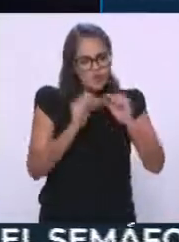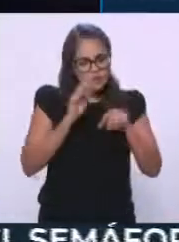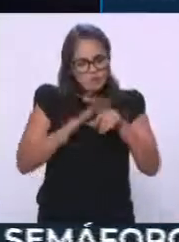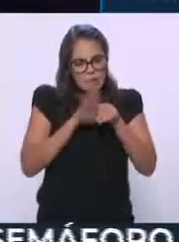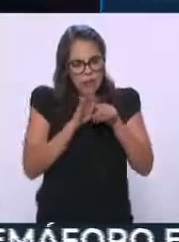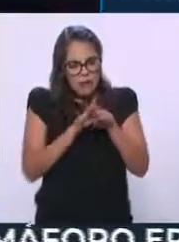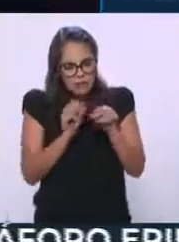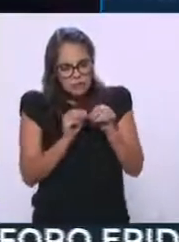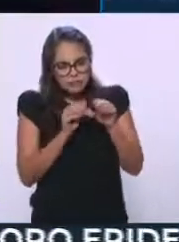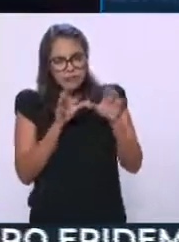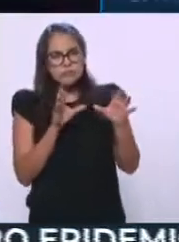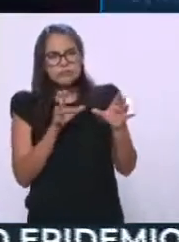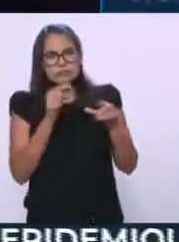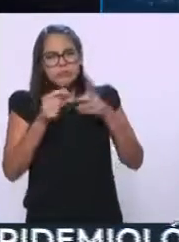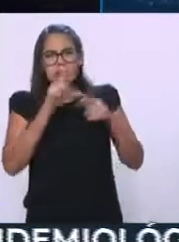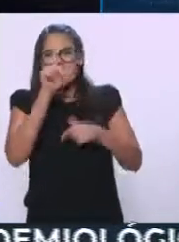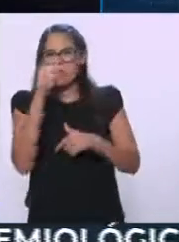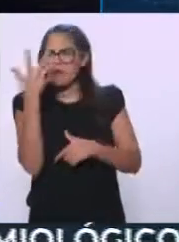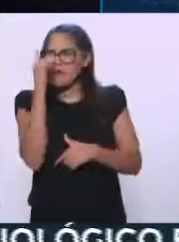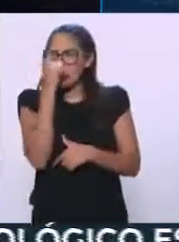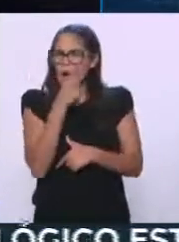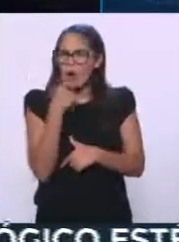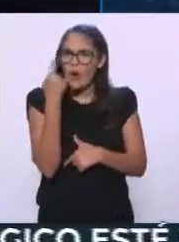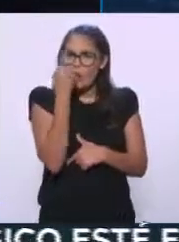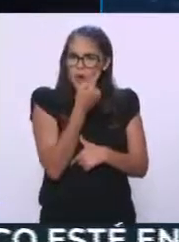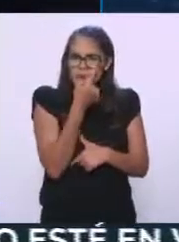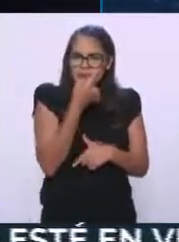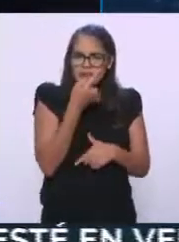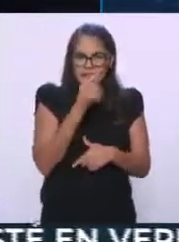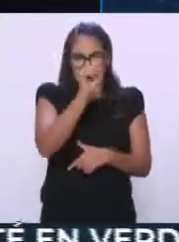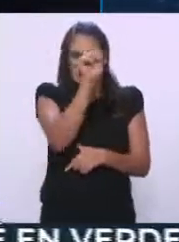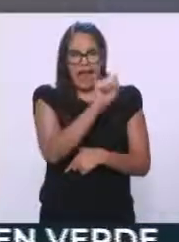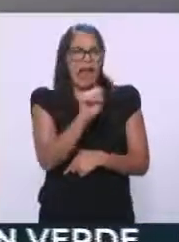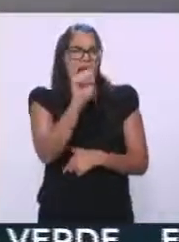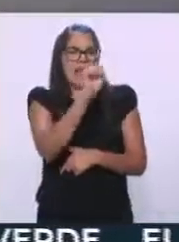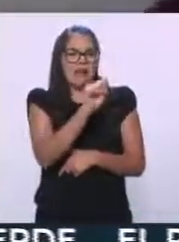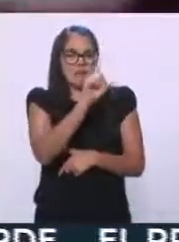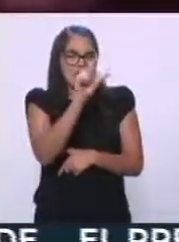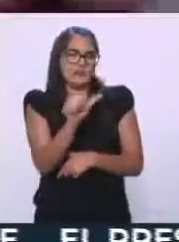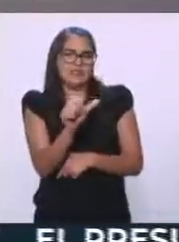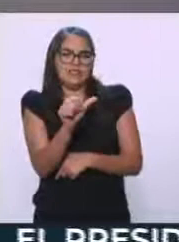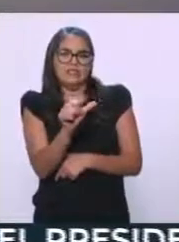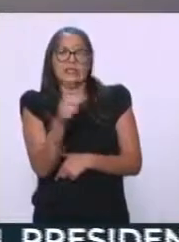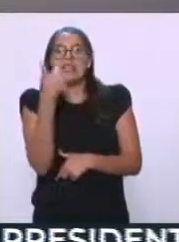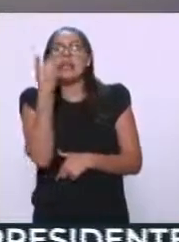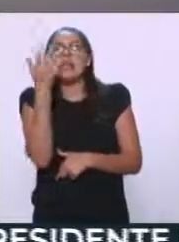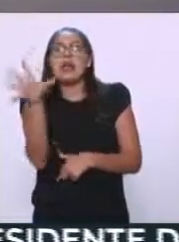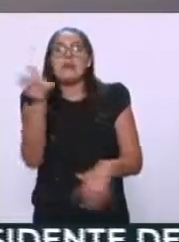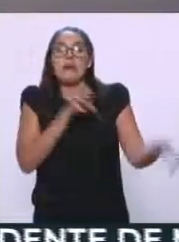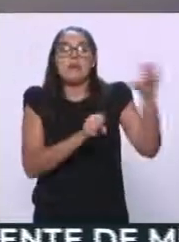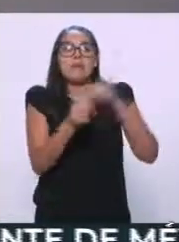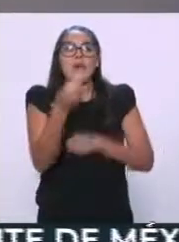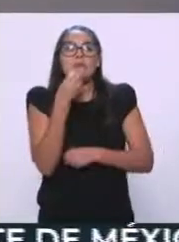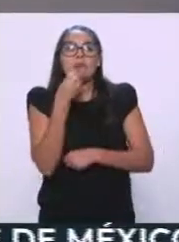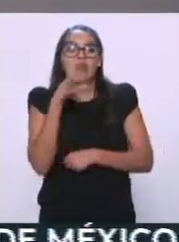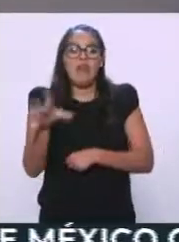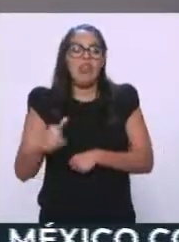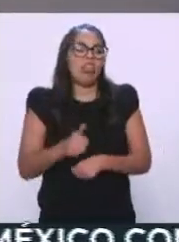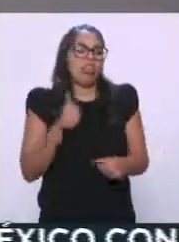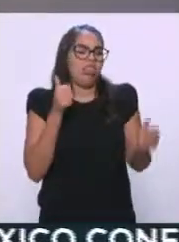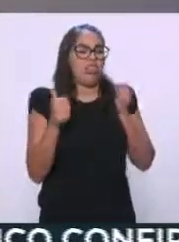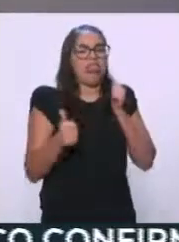pero lamentablemente unas 10 horas después, ya comenzando el sábado, pues ya todo el mundo quería utilizarlo para su provecho,